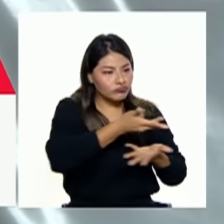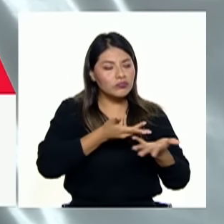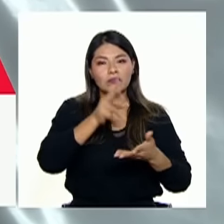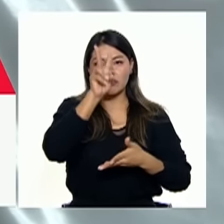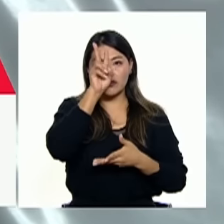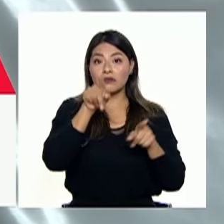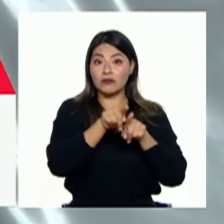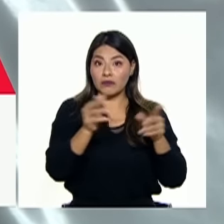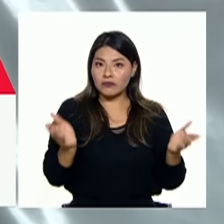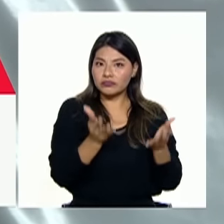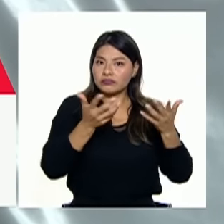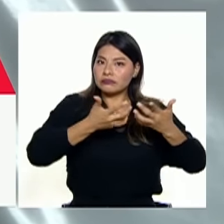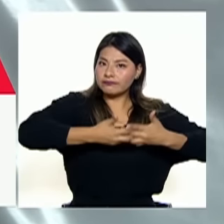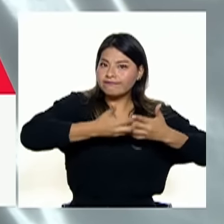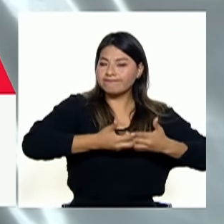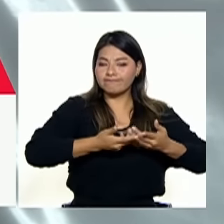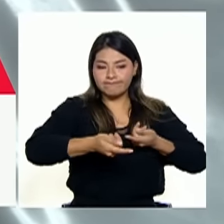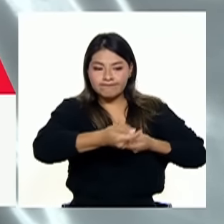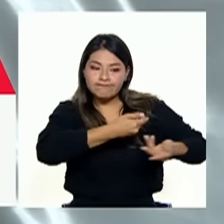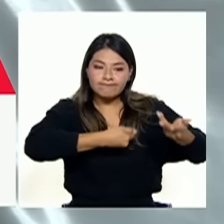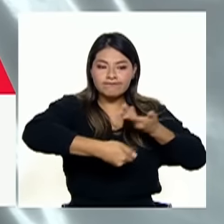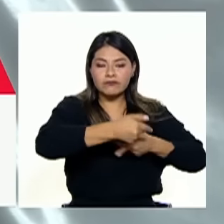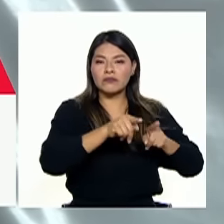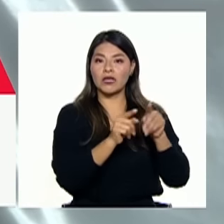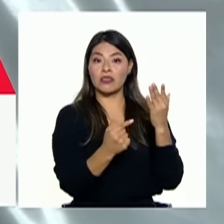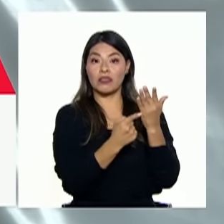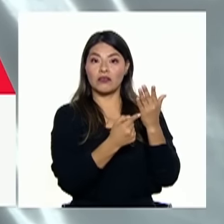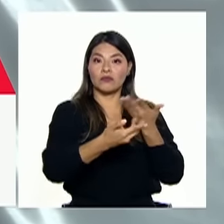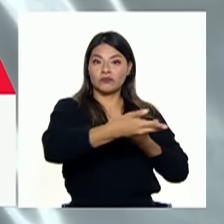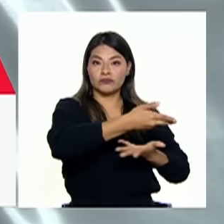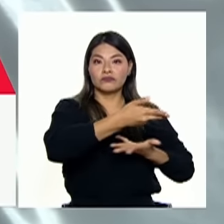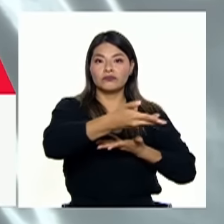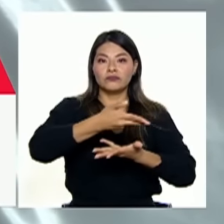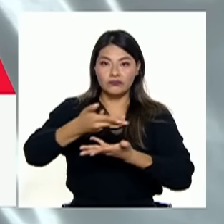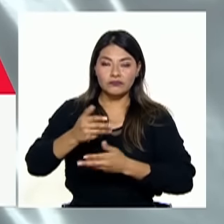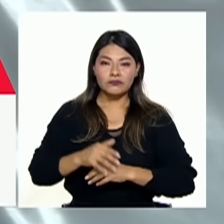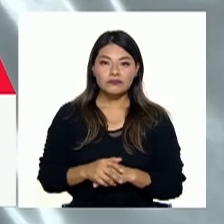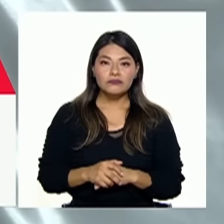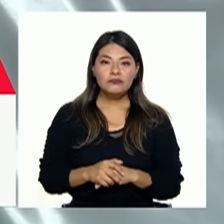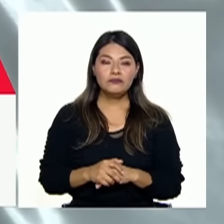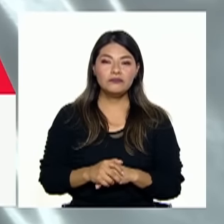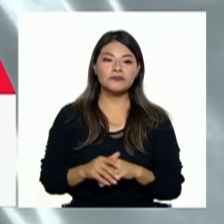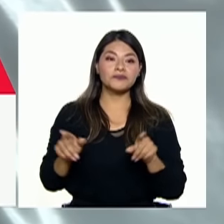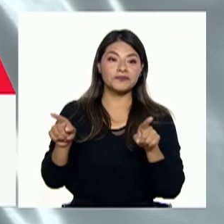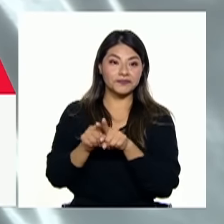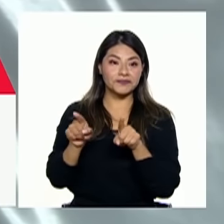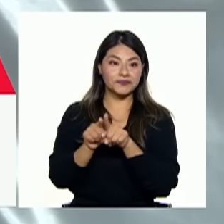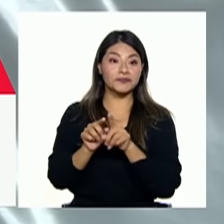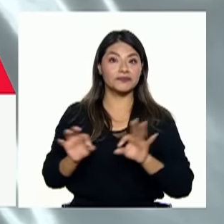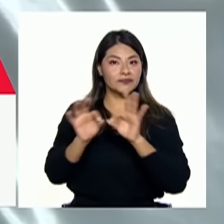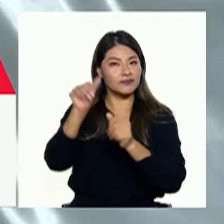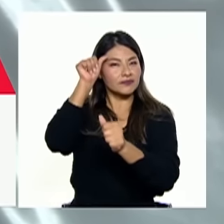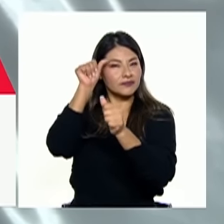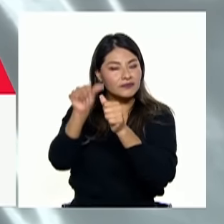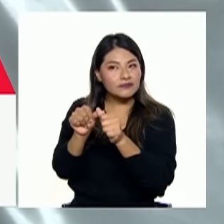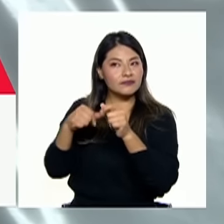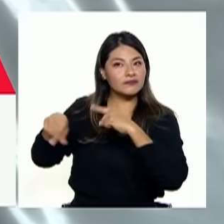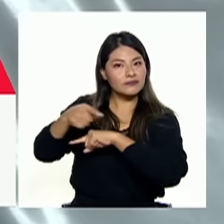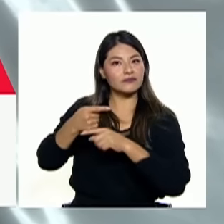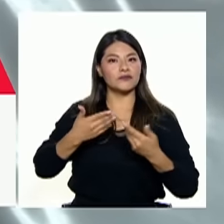importantes oportunidades de negocio y transferencia tecnológica. En este punto es importante recordar que durante esta